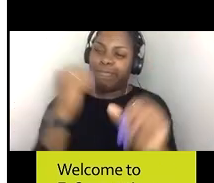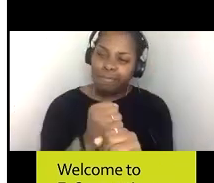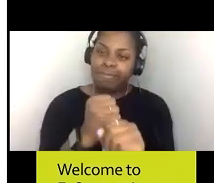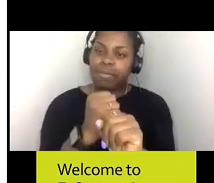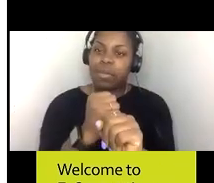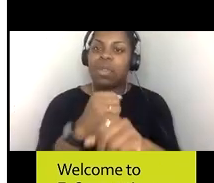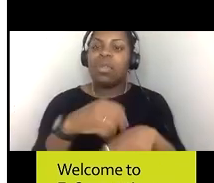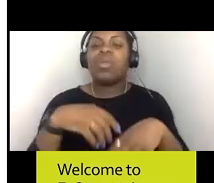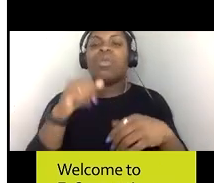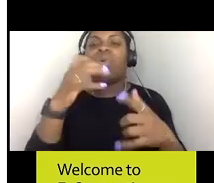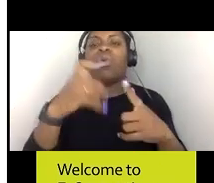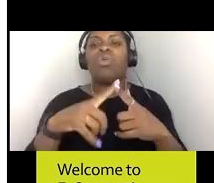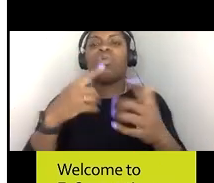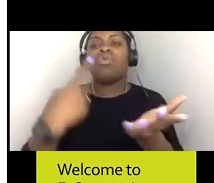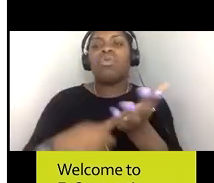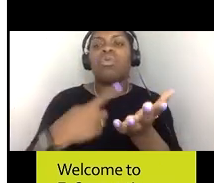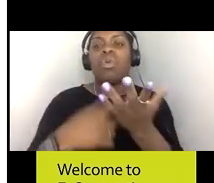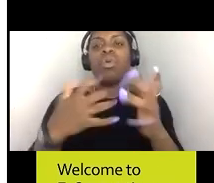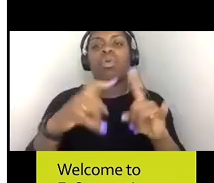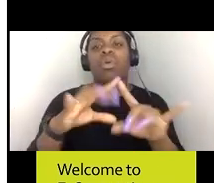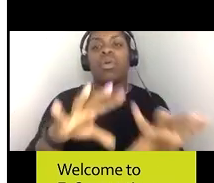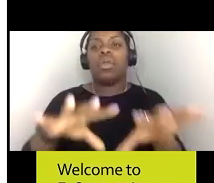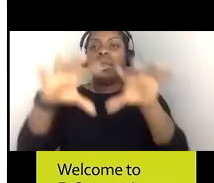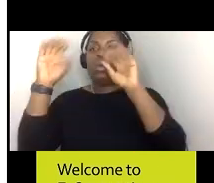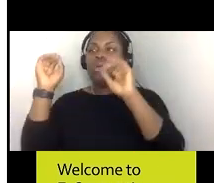a cerrar porque